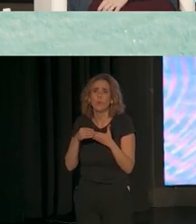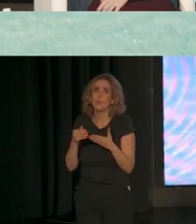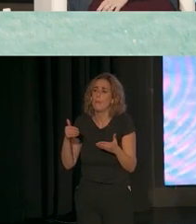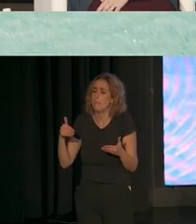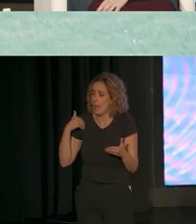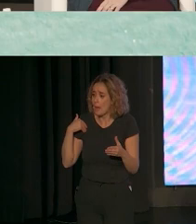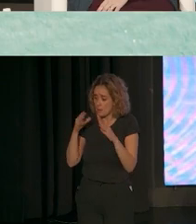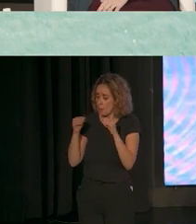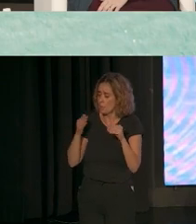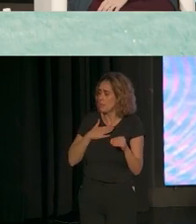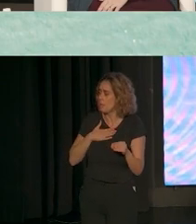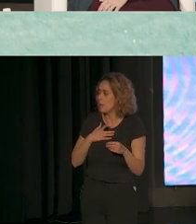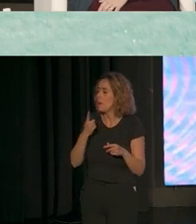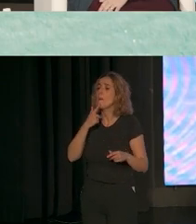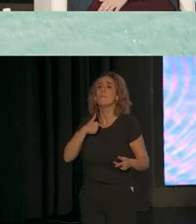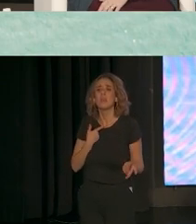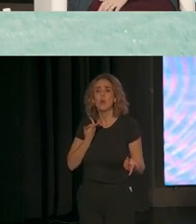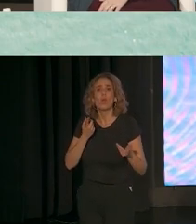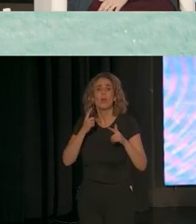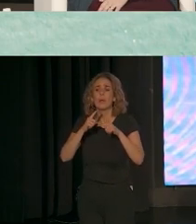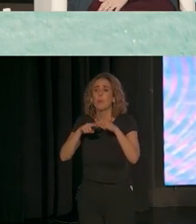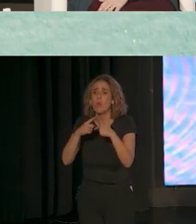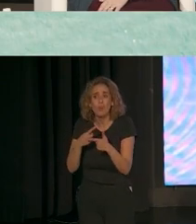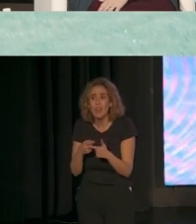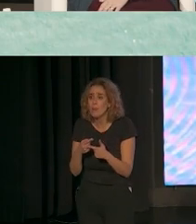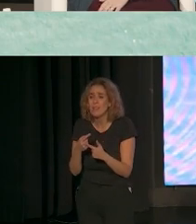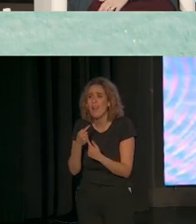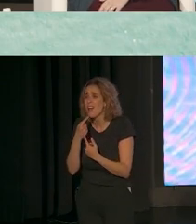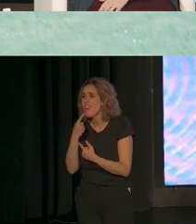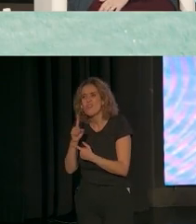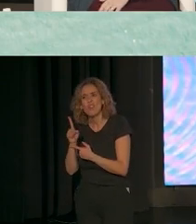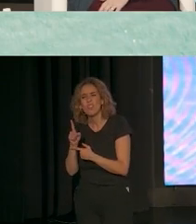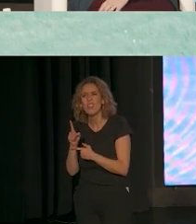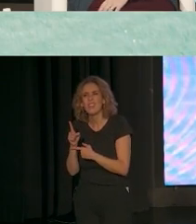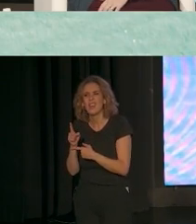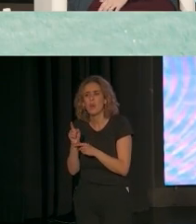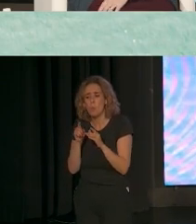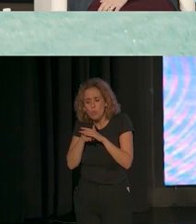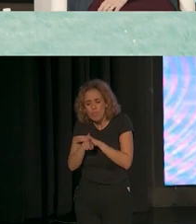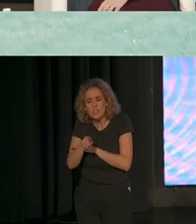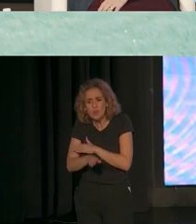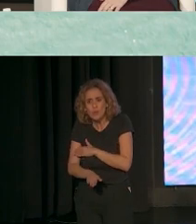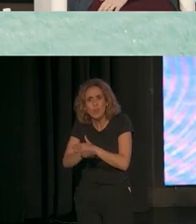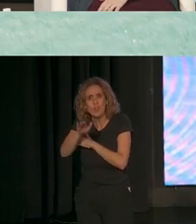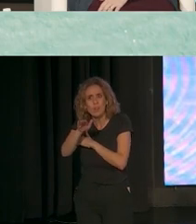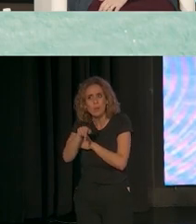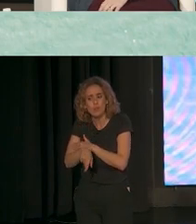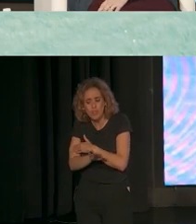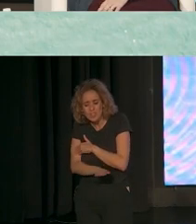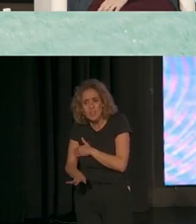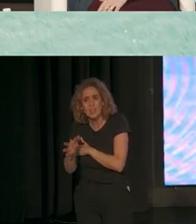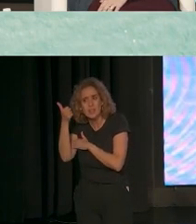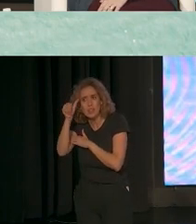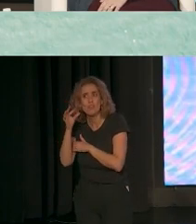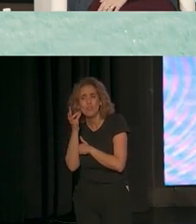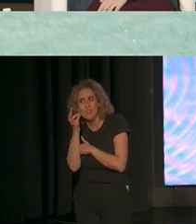carrera anterior, cuando la familia no te menciona como parte del desarrollo y del crecimiento de ese niño o esa